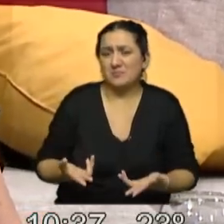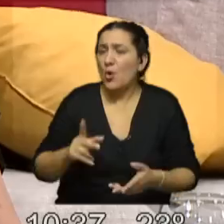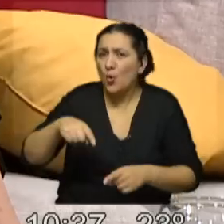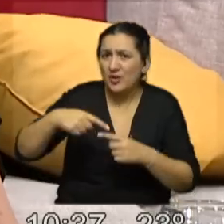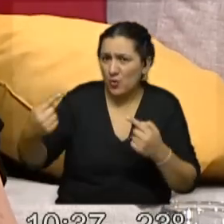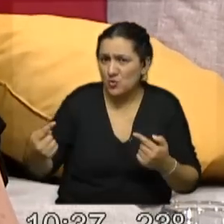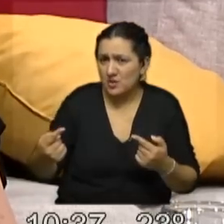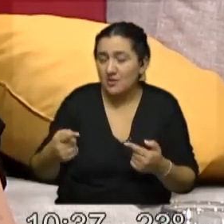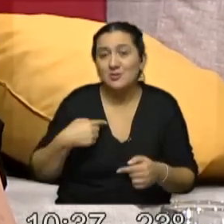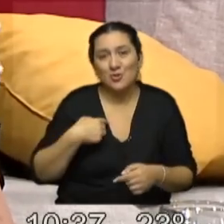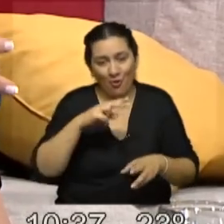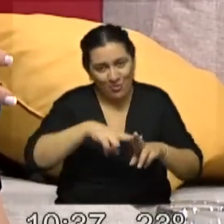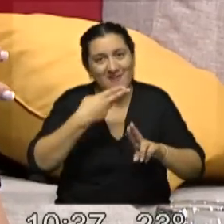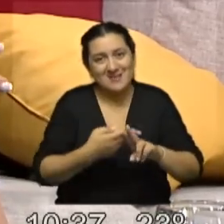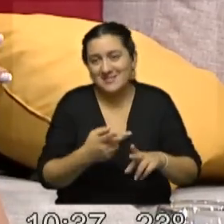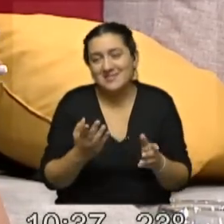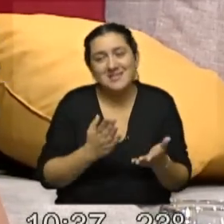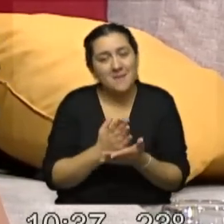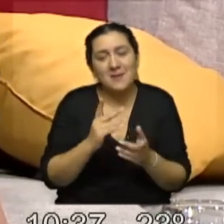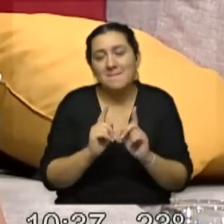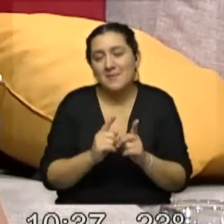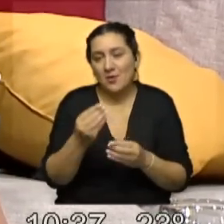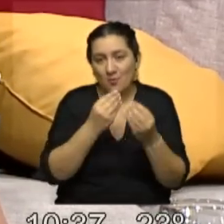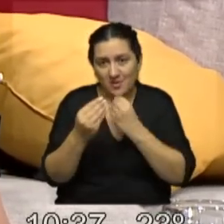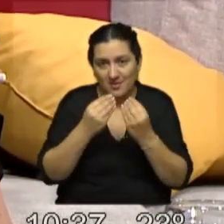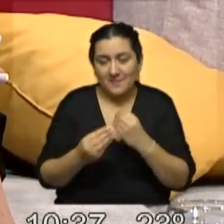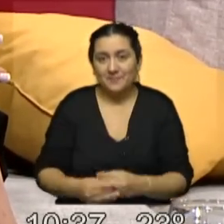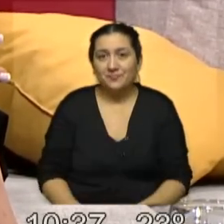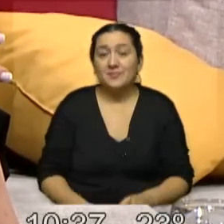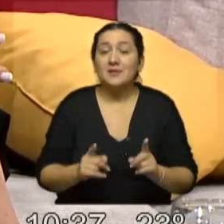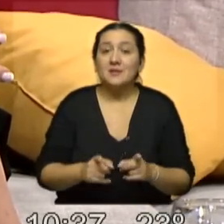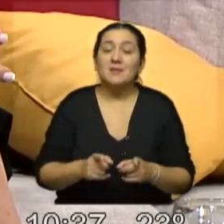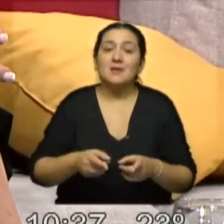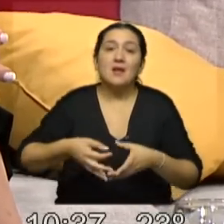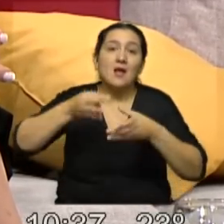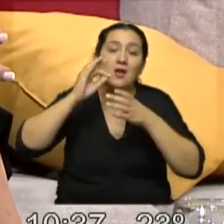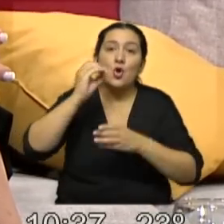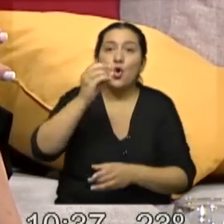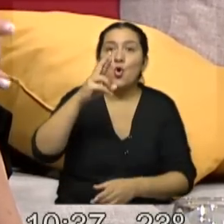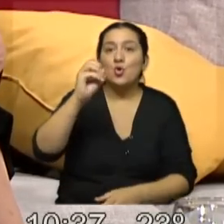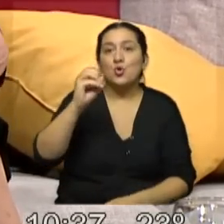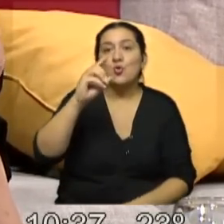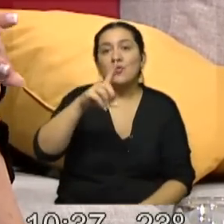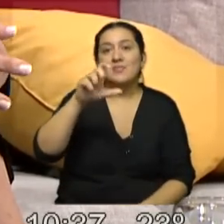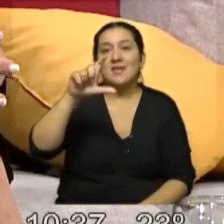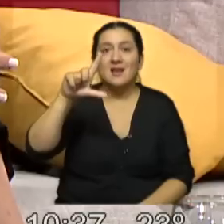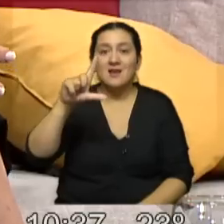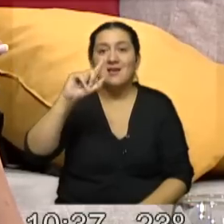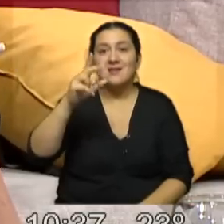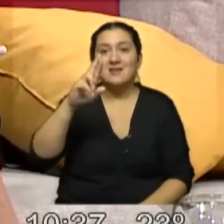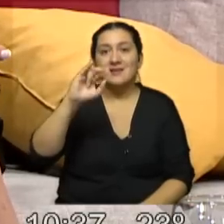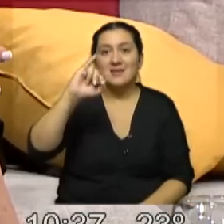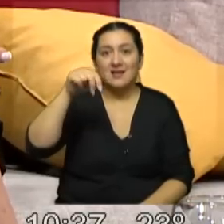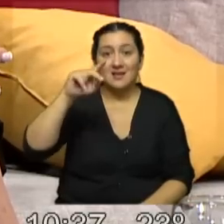volviendo Así que nos quedamos en el pollo la Maryland y bueno y también al oro del ring y sobre todo Ahí va con